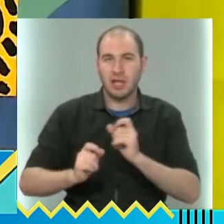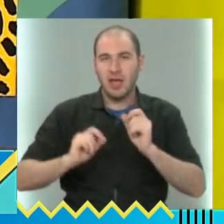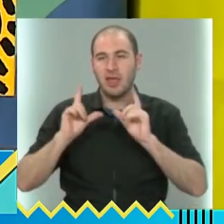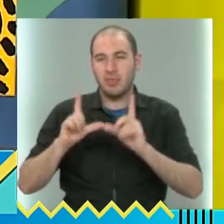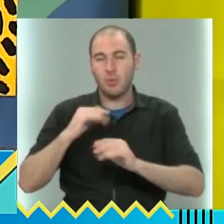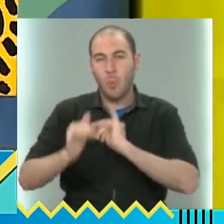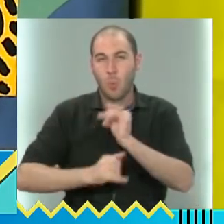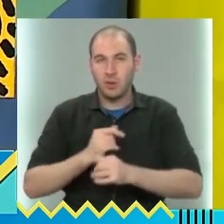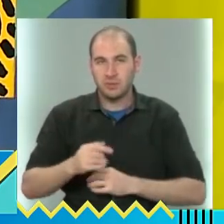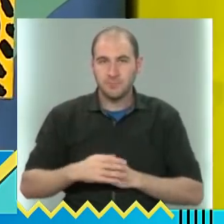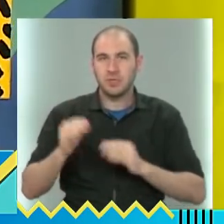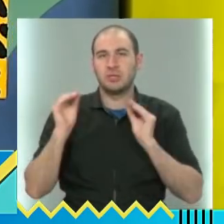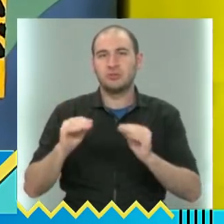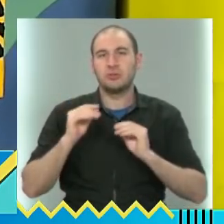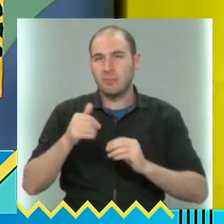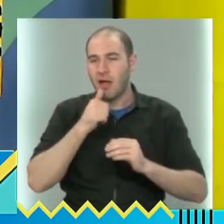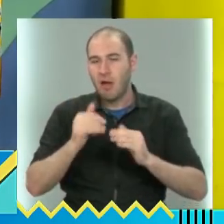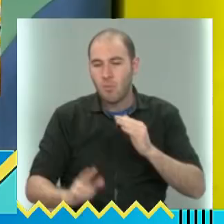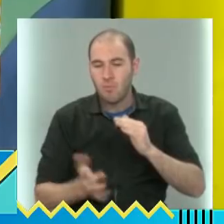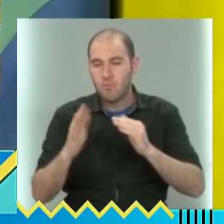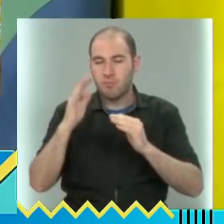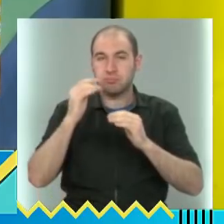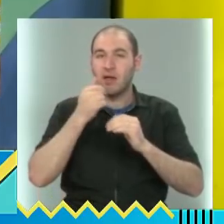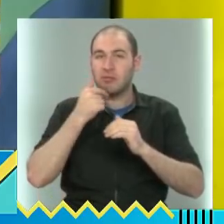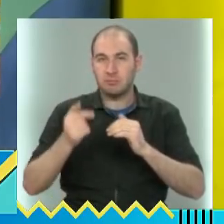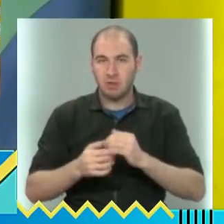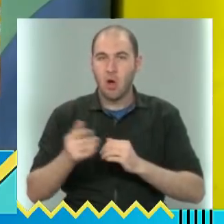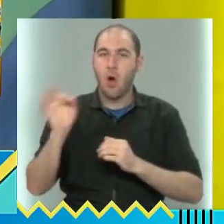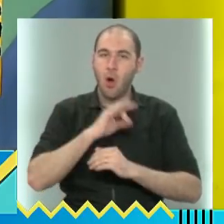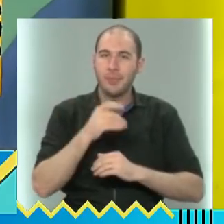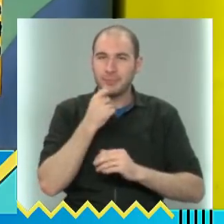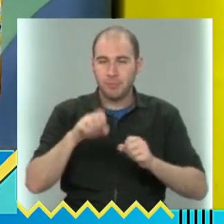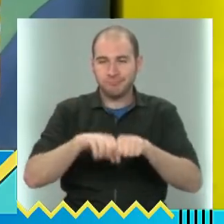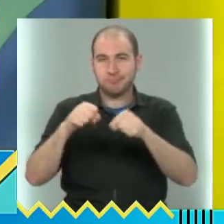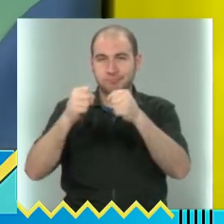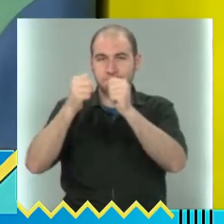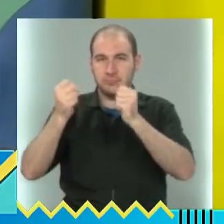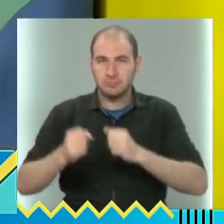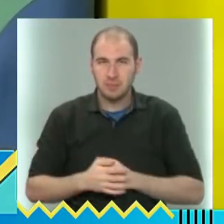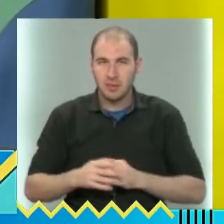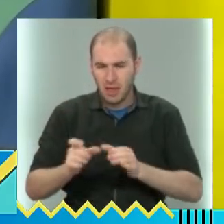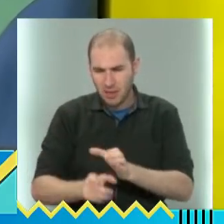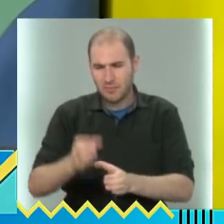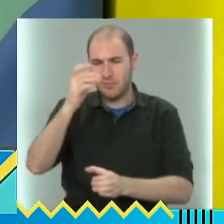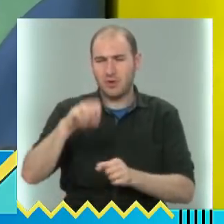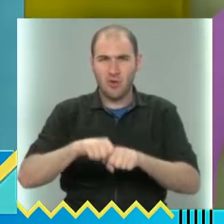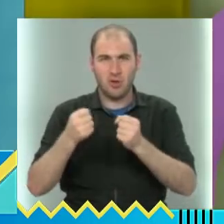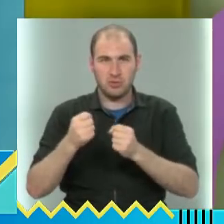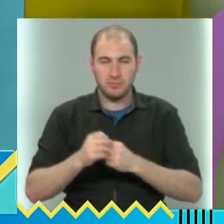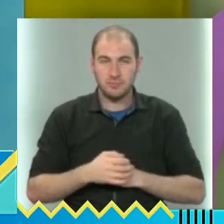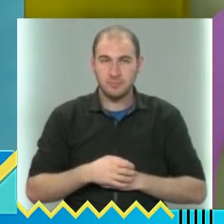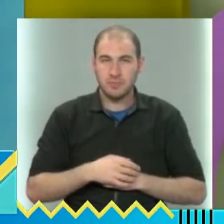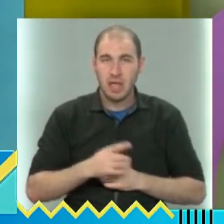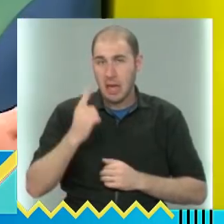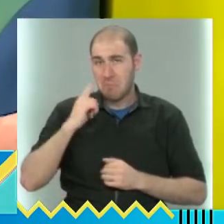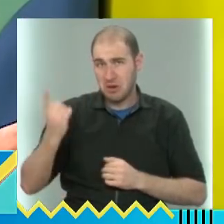estos que muestran la contaminación de las napas a través de las fracturas de abajo o a través de la ruptura de las tuberías. Eso, a ver,